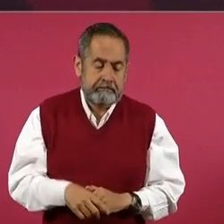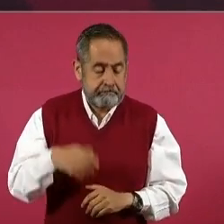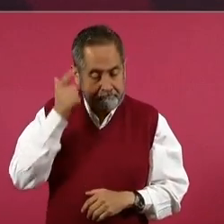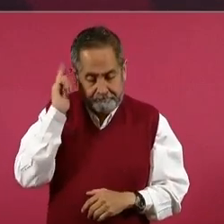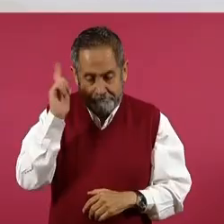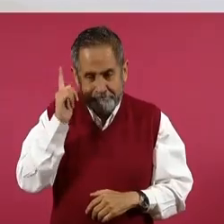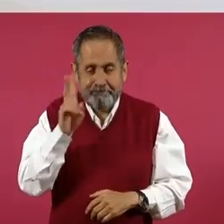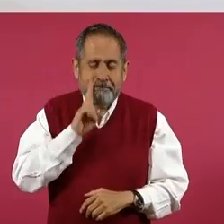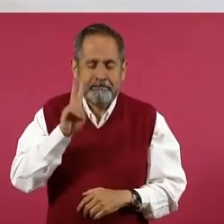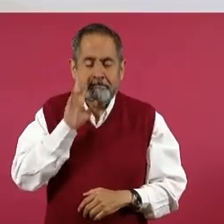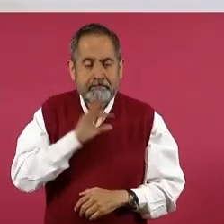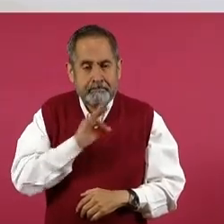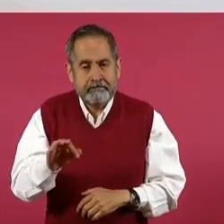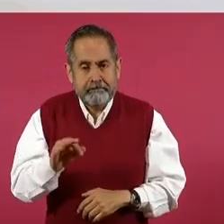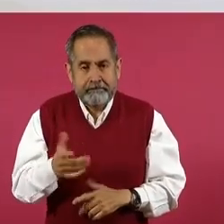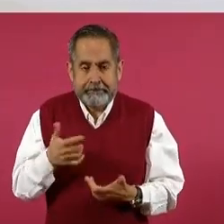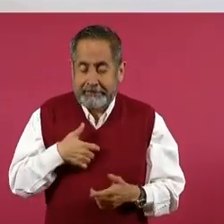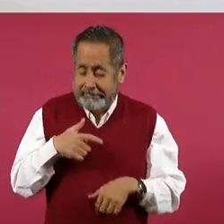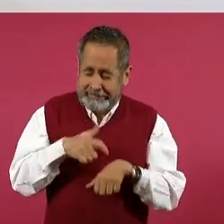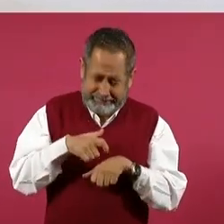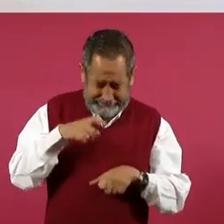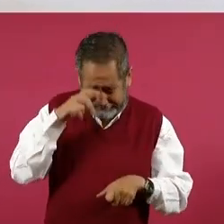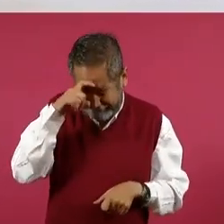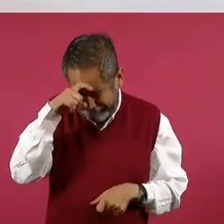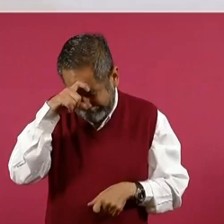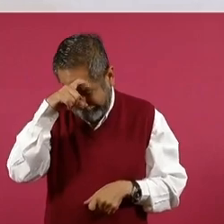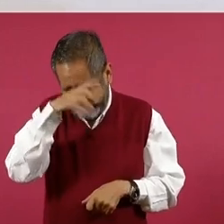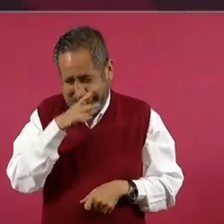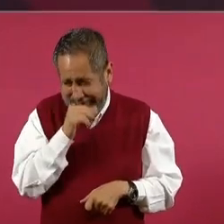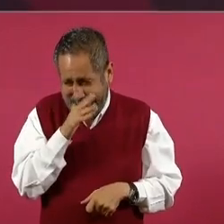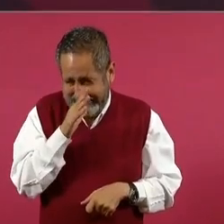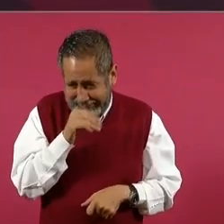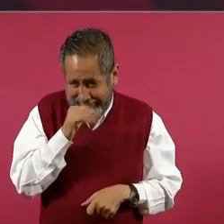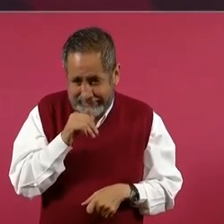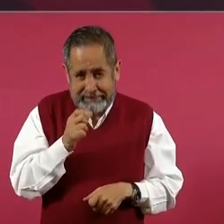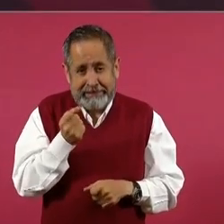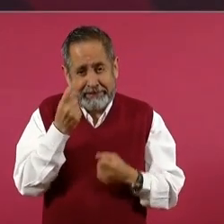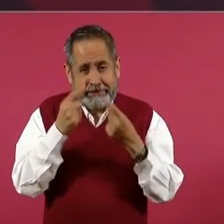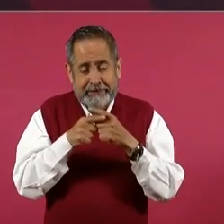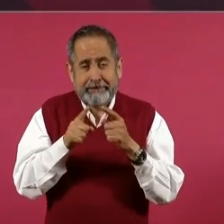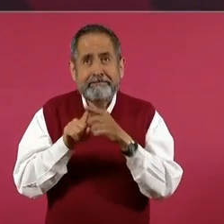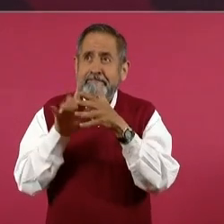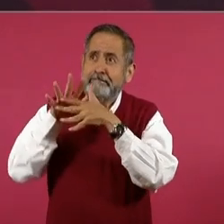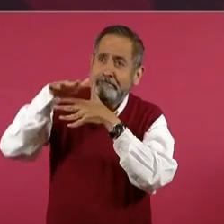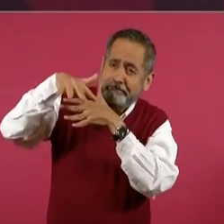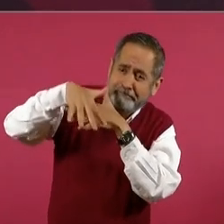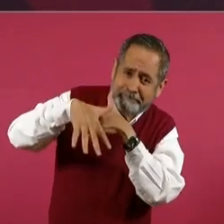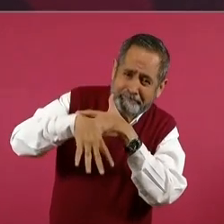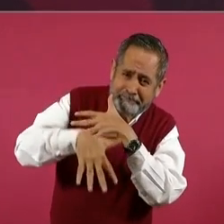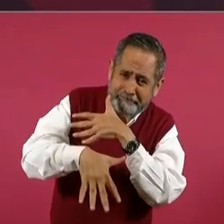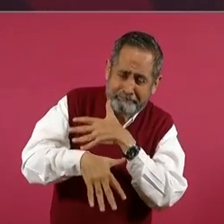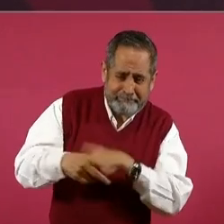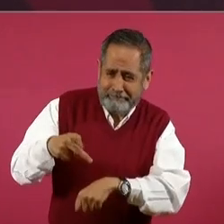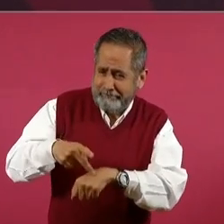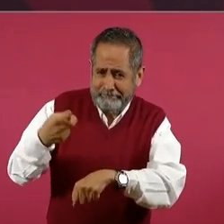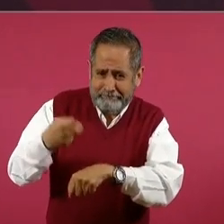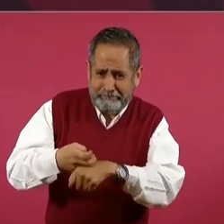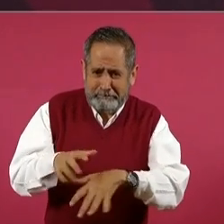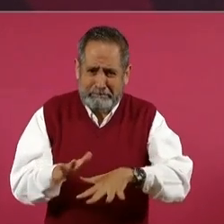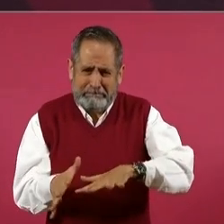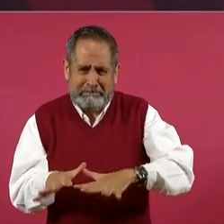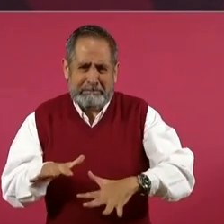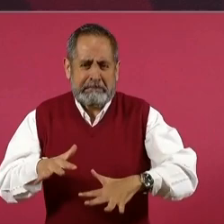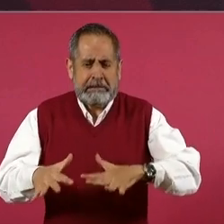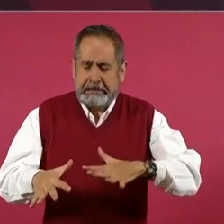Ojalá y pueda, nos están costando mucho trabajo unos taludes. Es un suelo muy